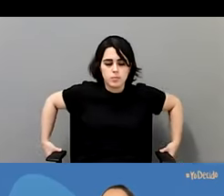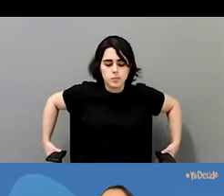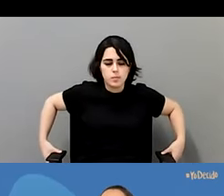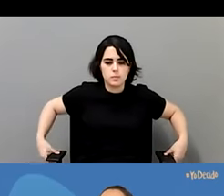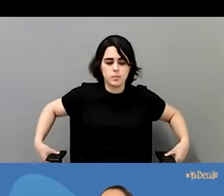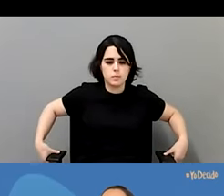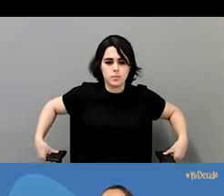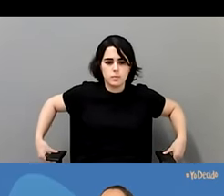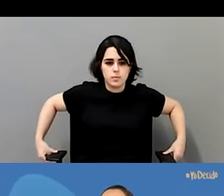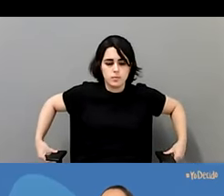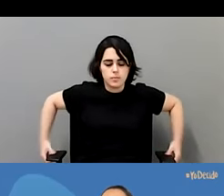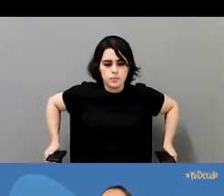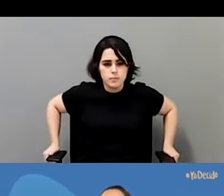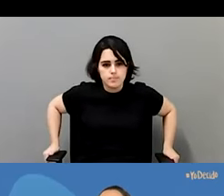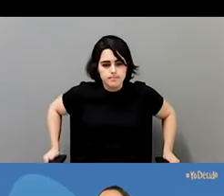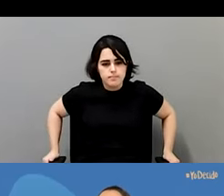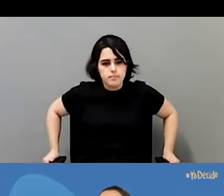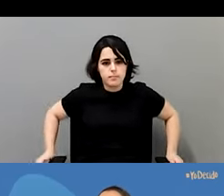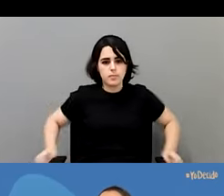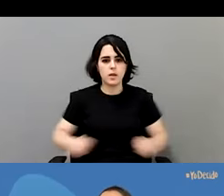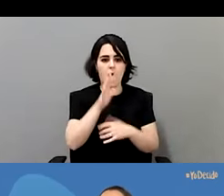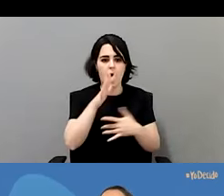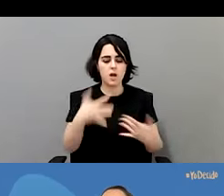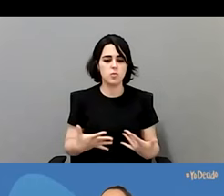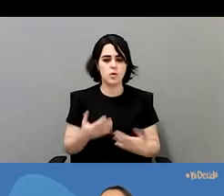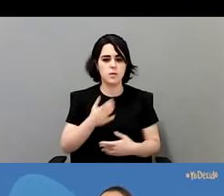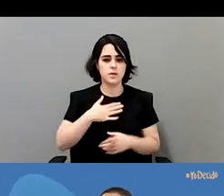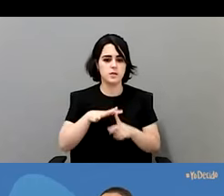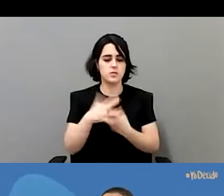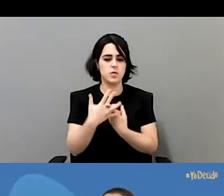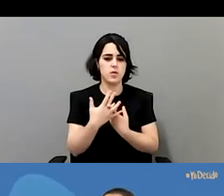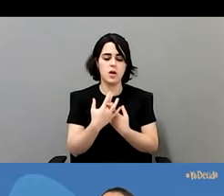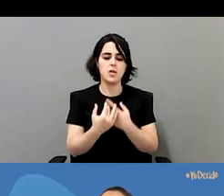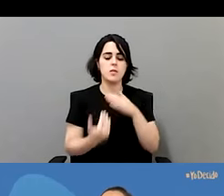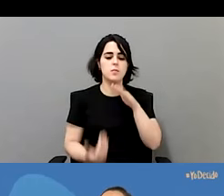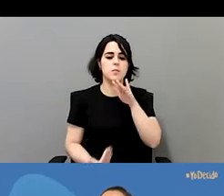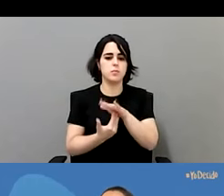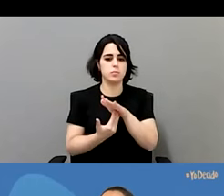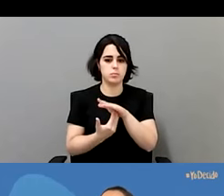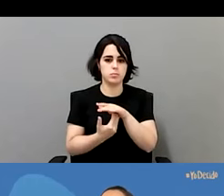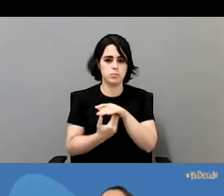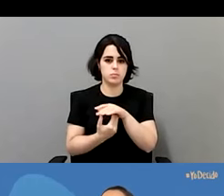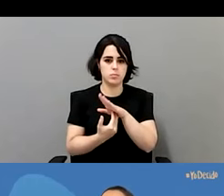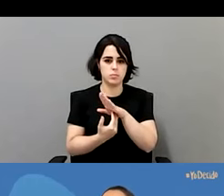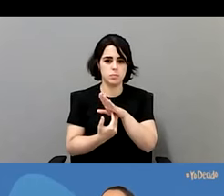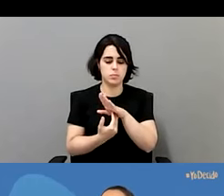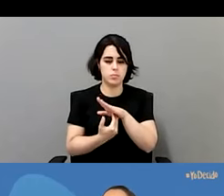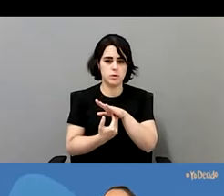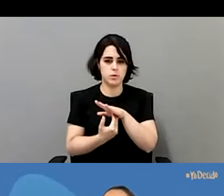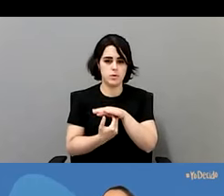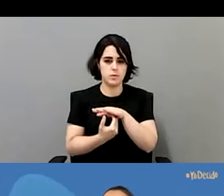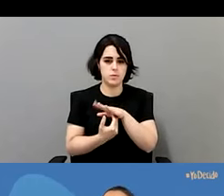Actualmente, mi caso se encuentra paralizado, lo cual